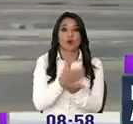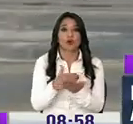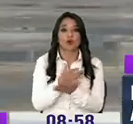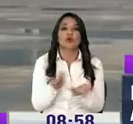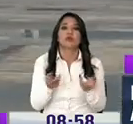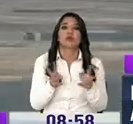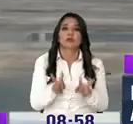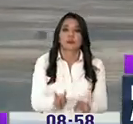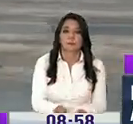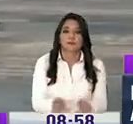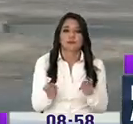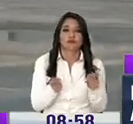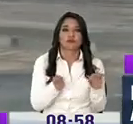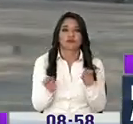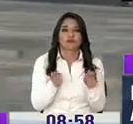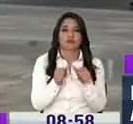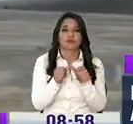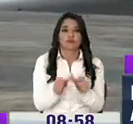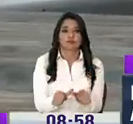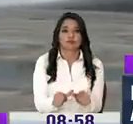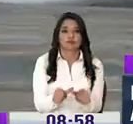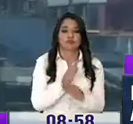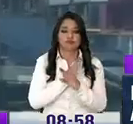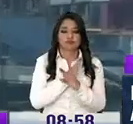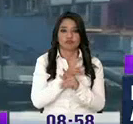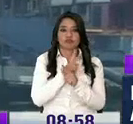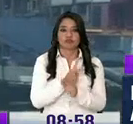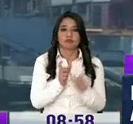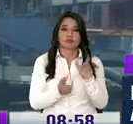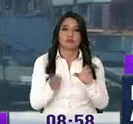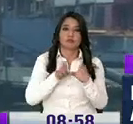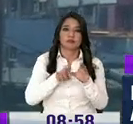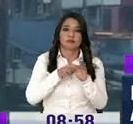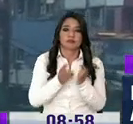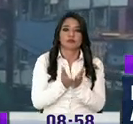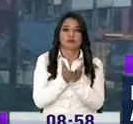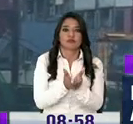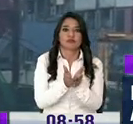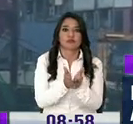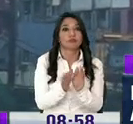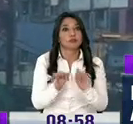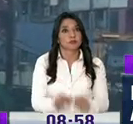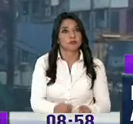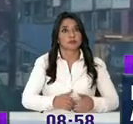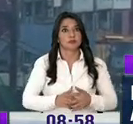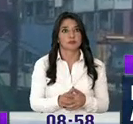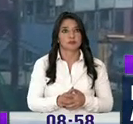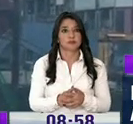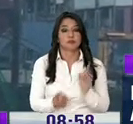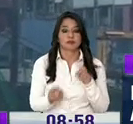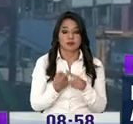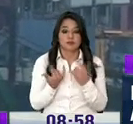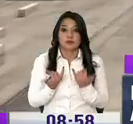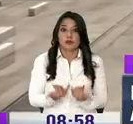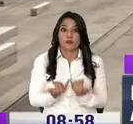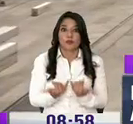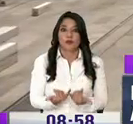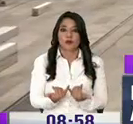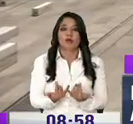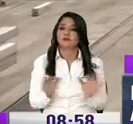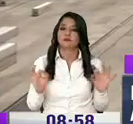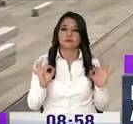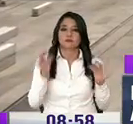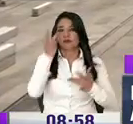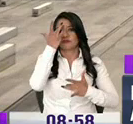también se realizan los controles permanentes de prevención a los tripulantes de las grandes embarcaciones. Hasta la fecha no se ha